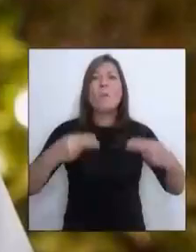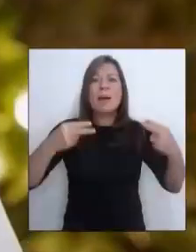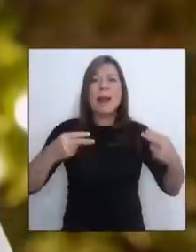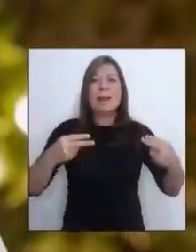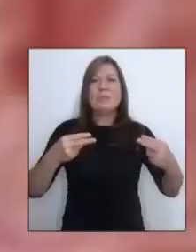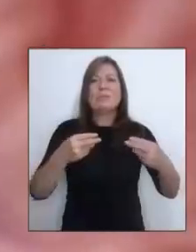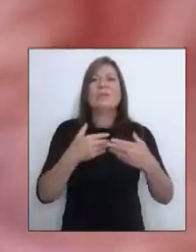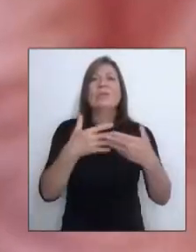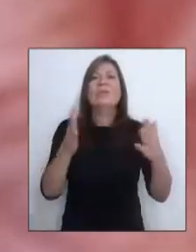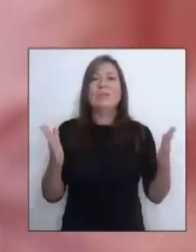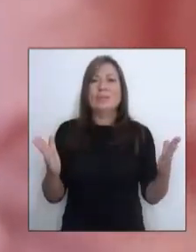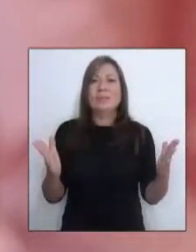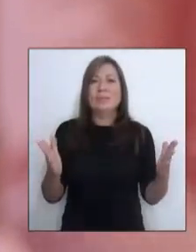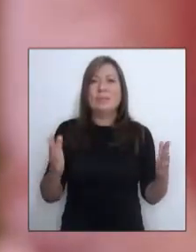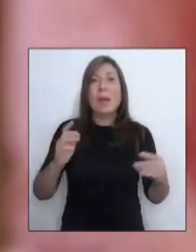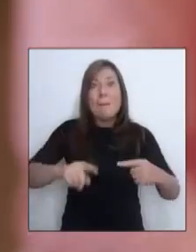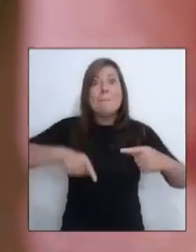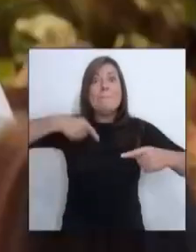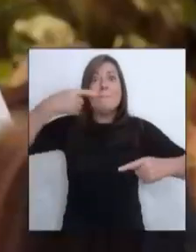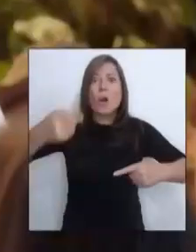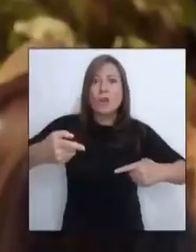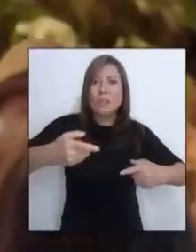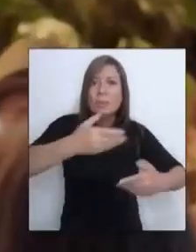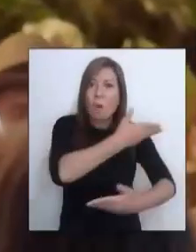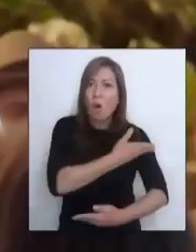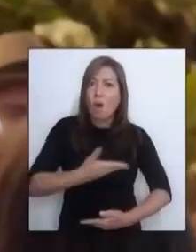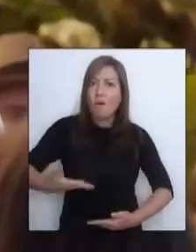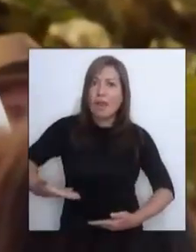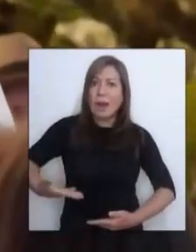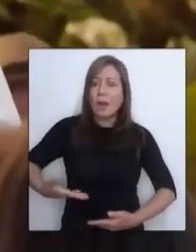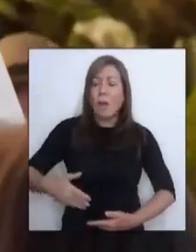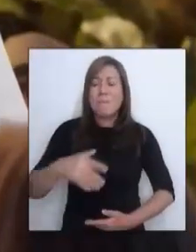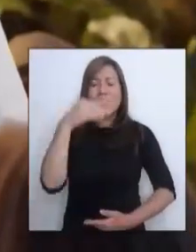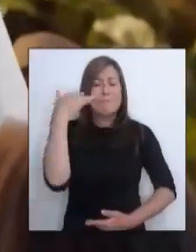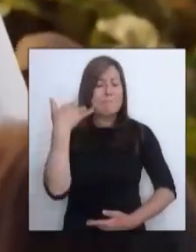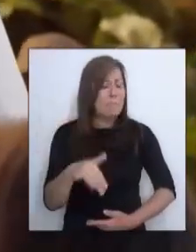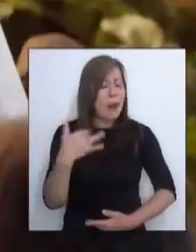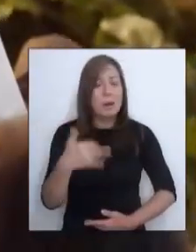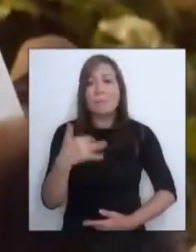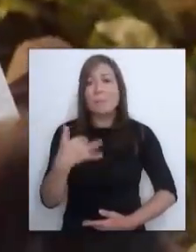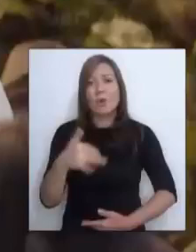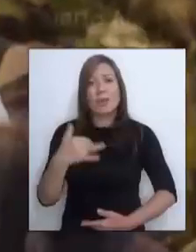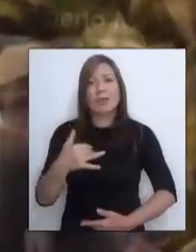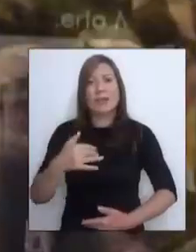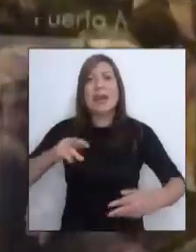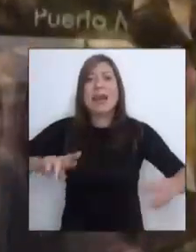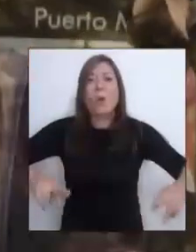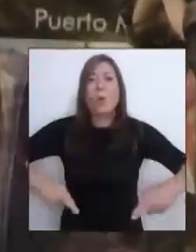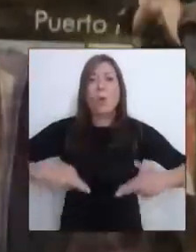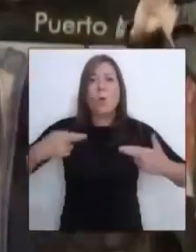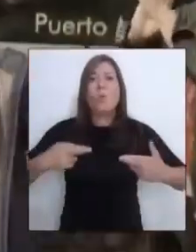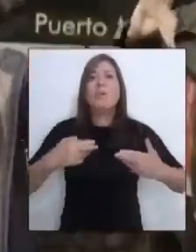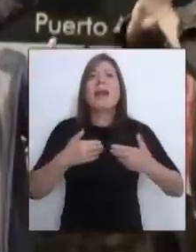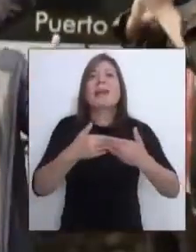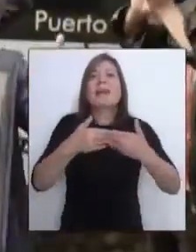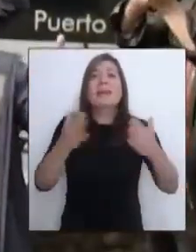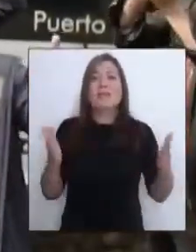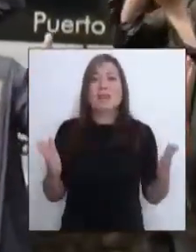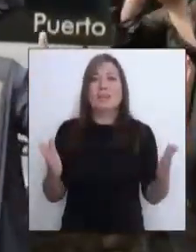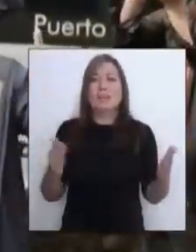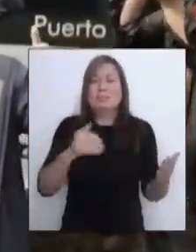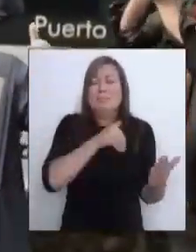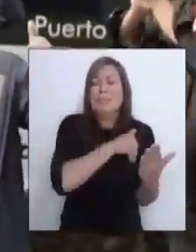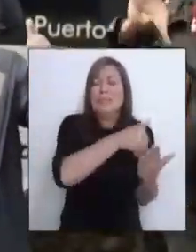recuperaremos la libertad. Para el próximo gobierno no hay nada más urgente que recuperar la